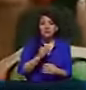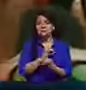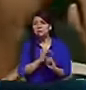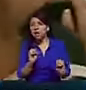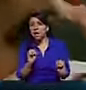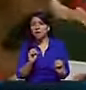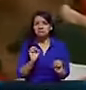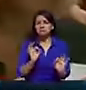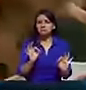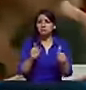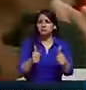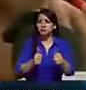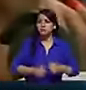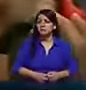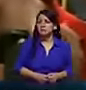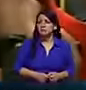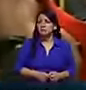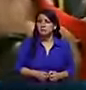contra. Ninguna.